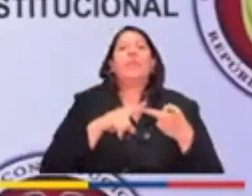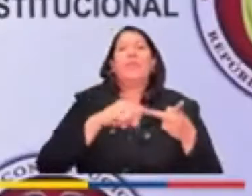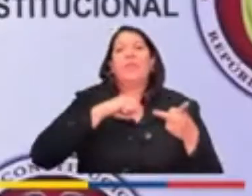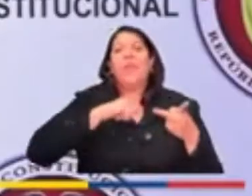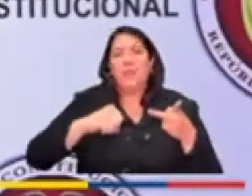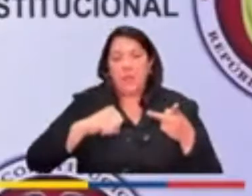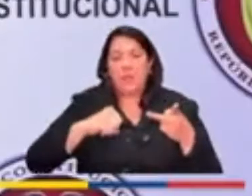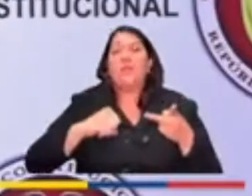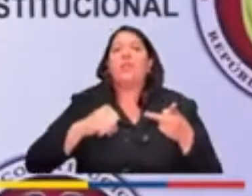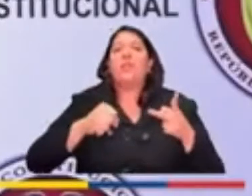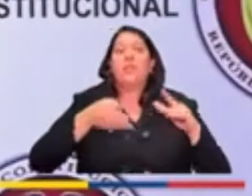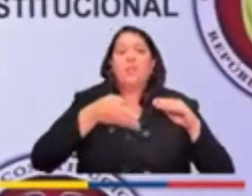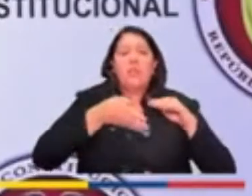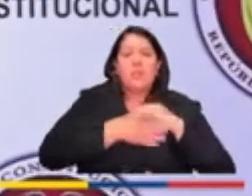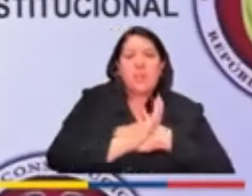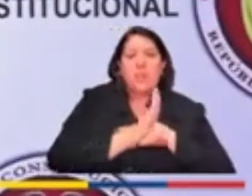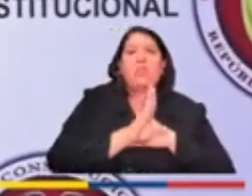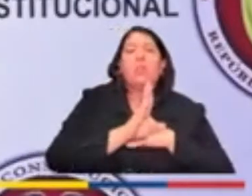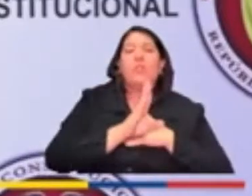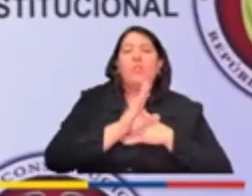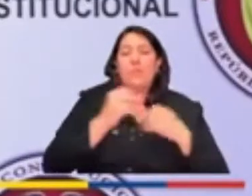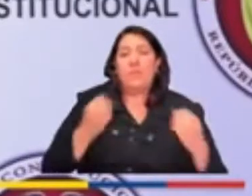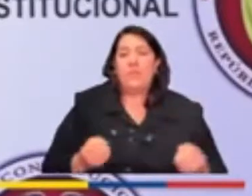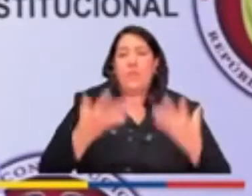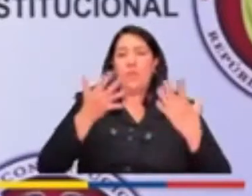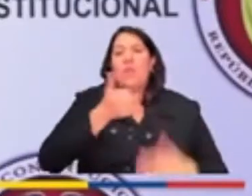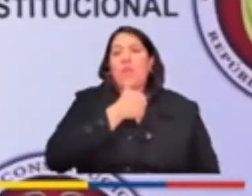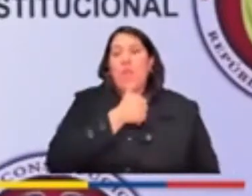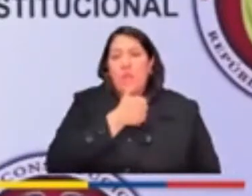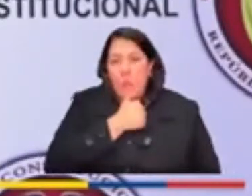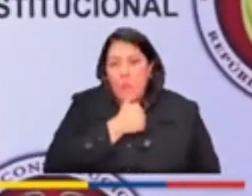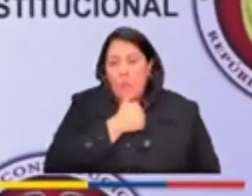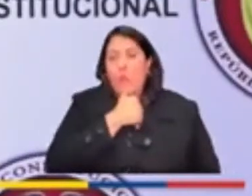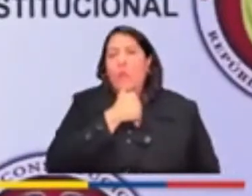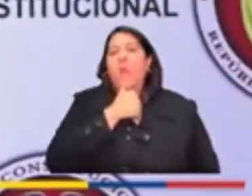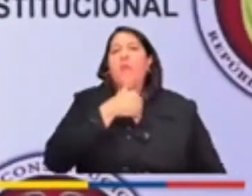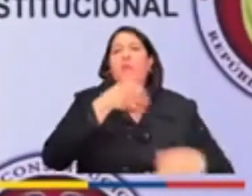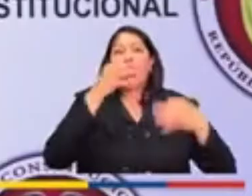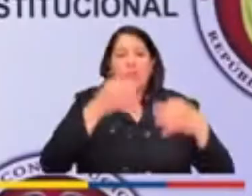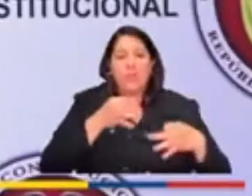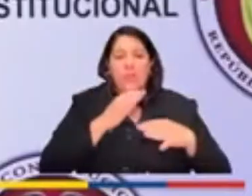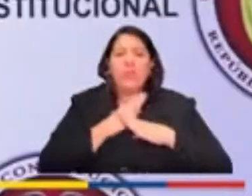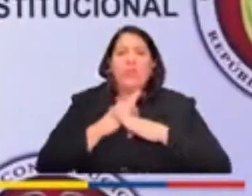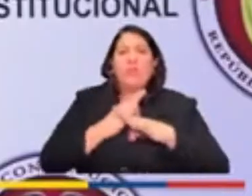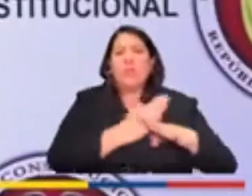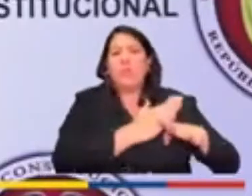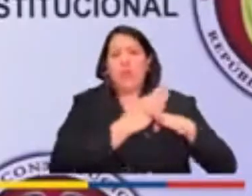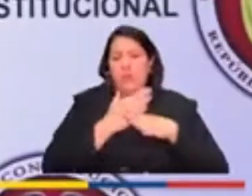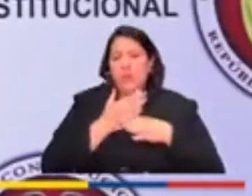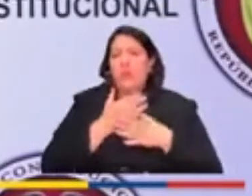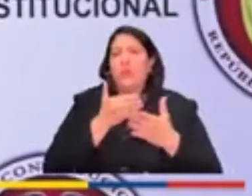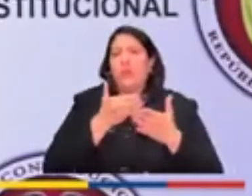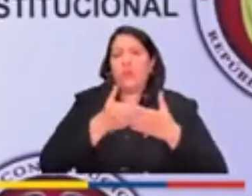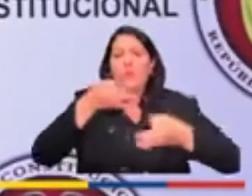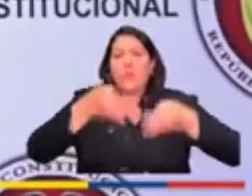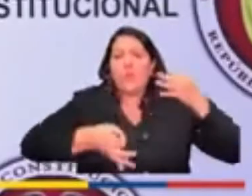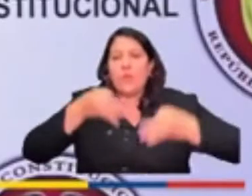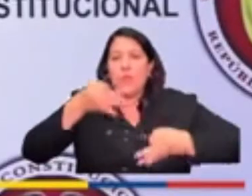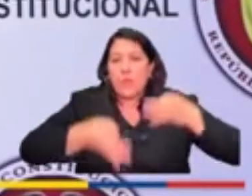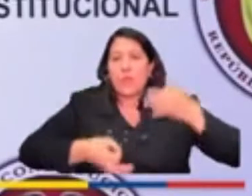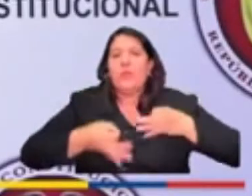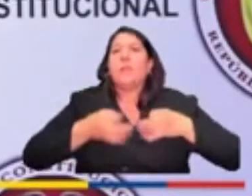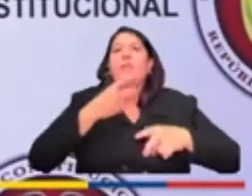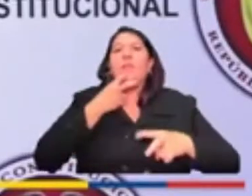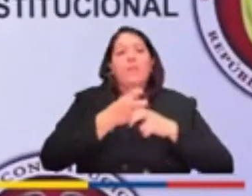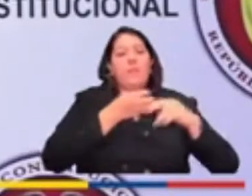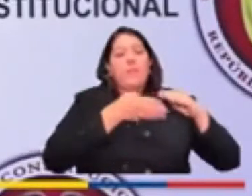al acceso vital del agua. Pero comunidades que no tengan seguridad jurídica en los territorios, va a ser más difícil acceder